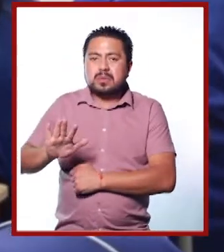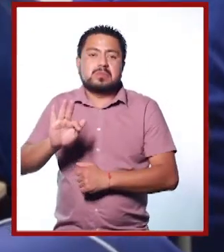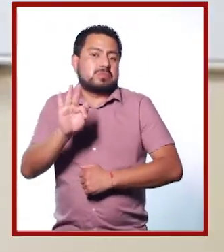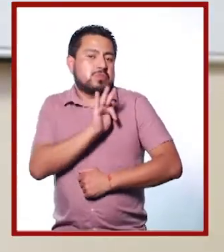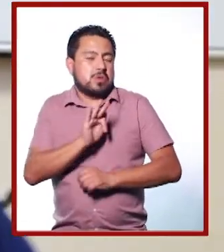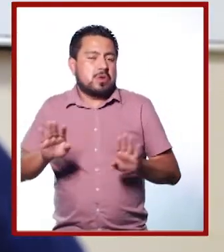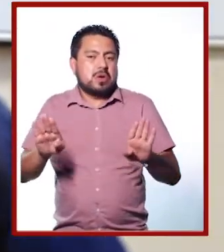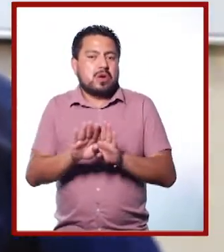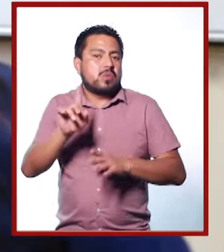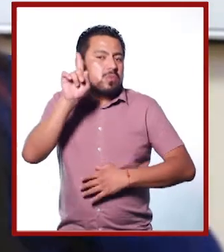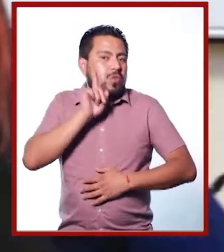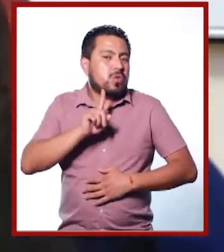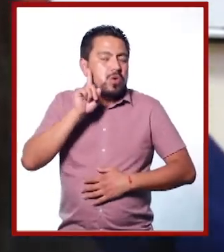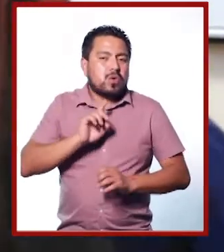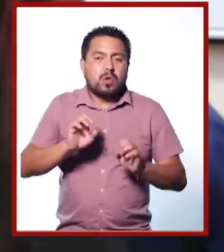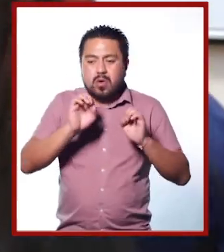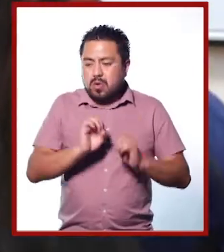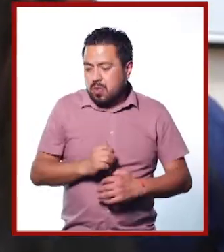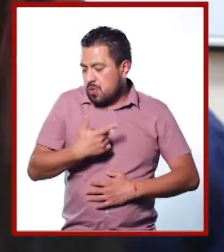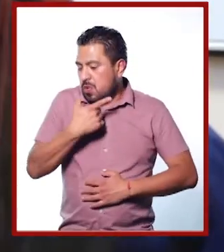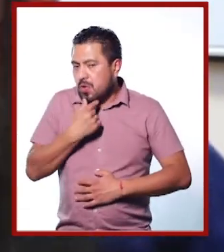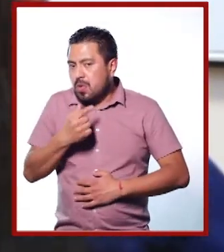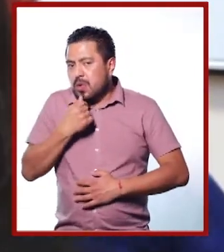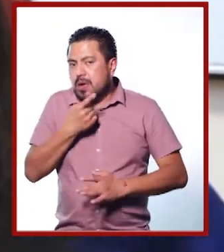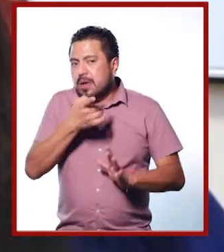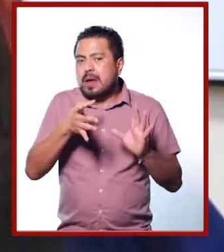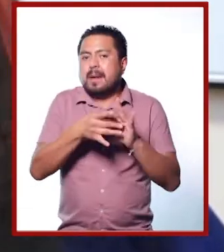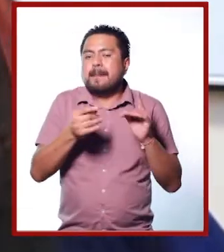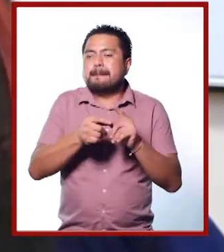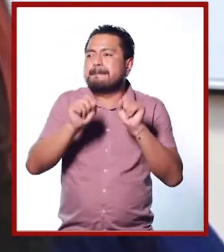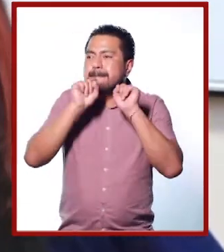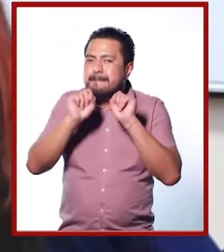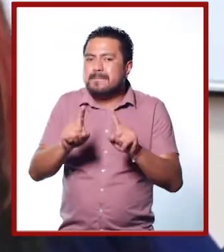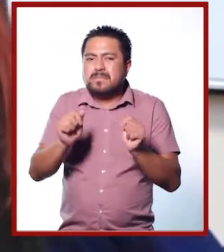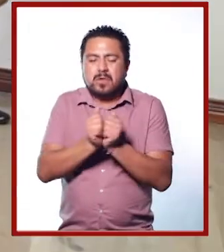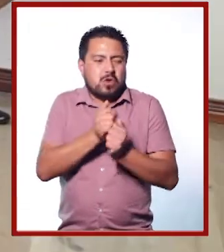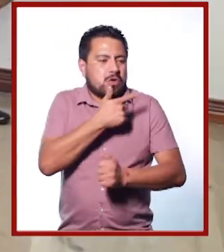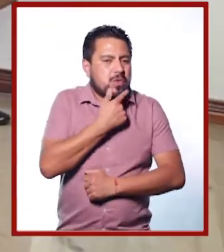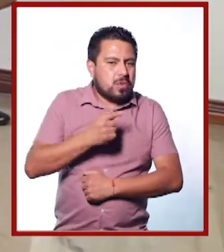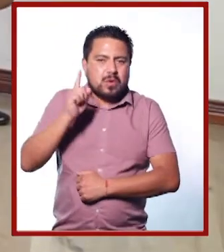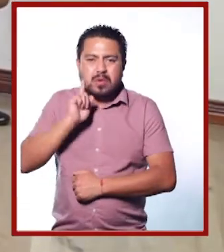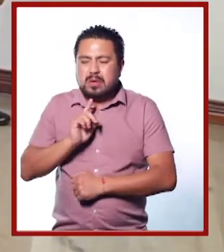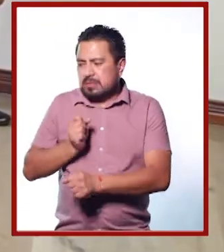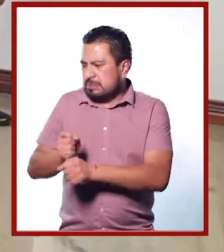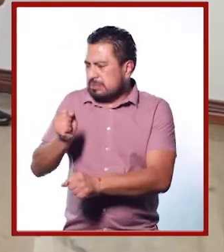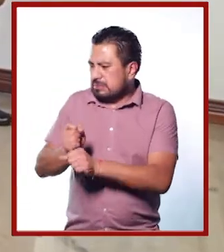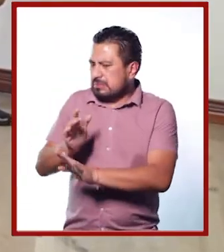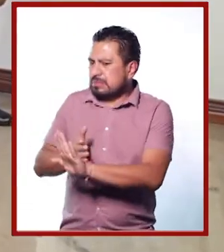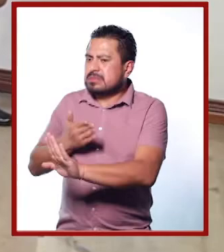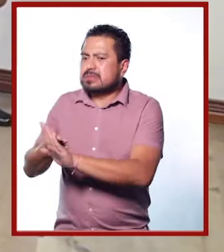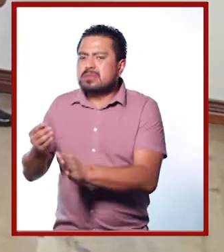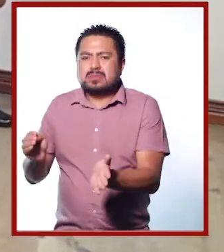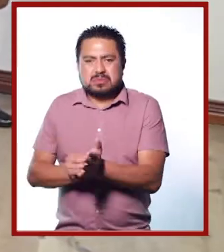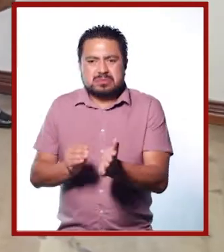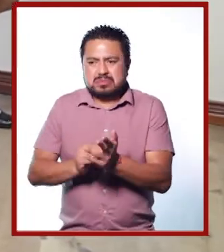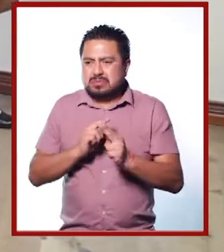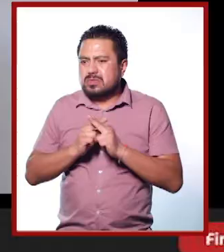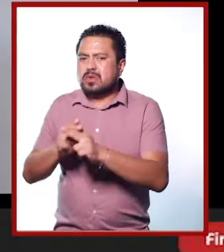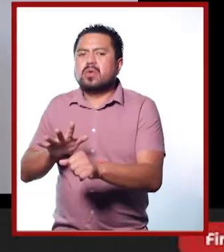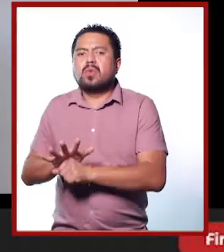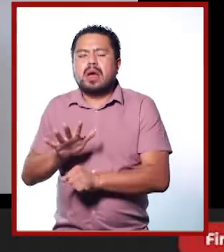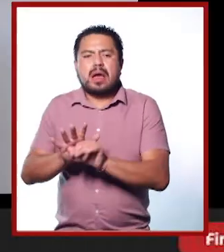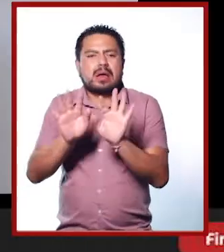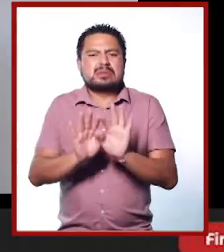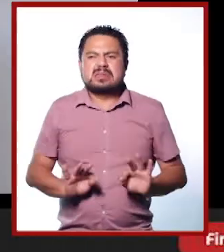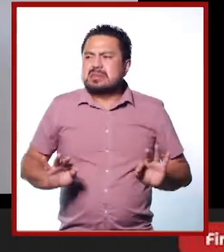estudiantes. Puede ser para las mujeres o puede ser para los hombres, ¿no? Si habláramos también de la cuestión de género. Entonces, la microviolencia está presente.